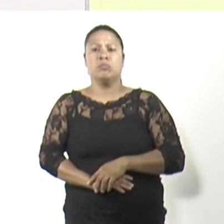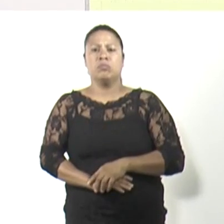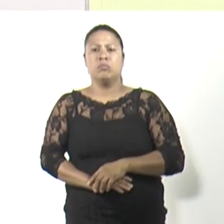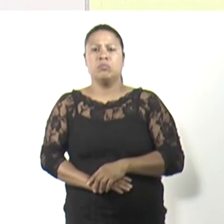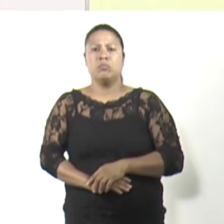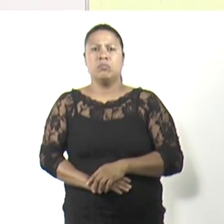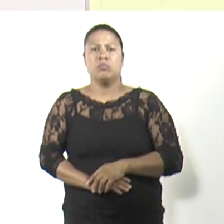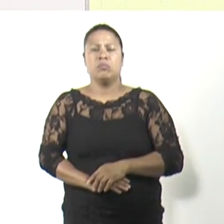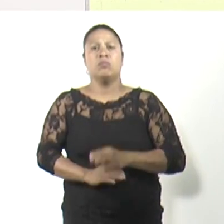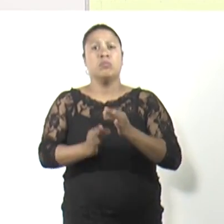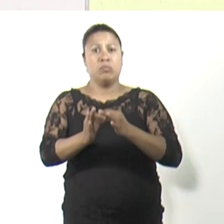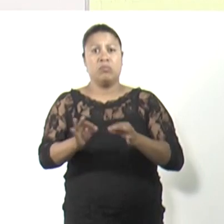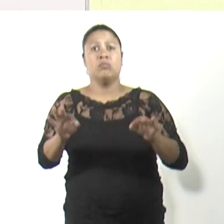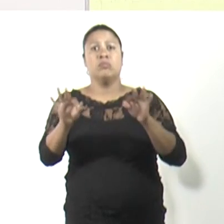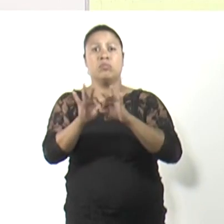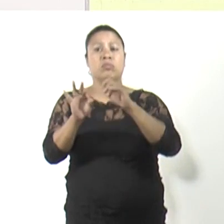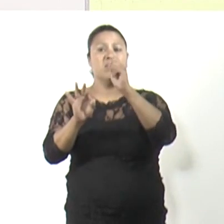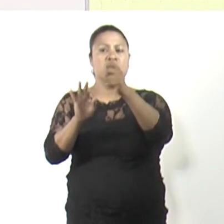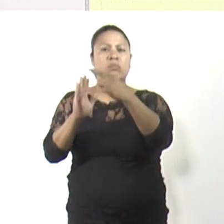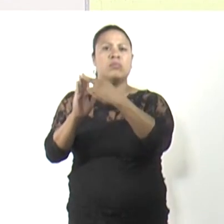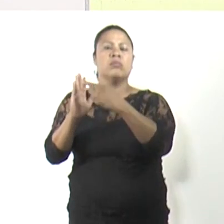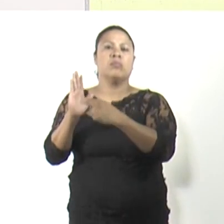¿Cuál es la importancia de un reglamento?